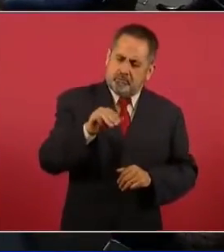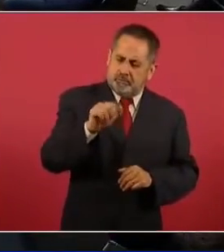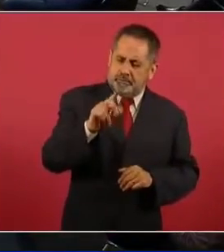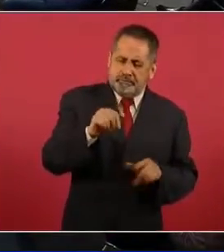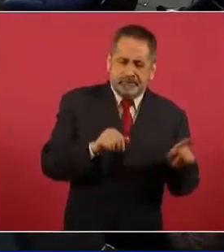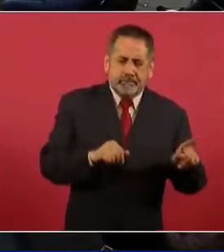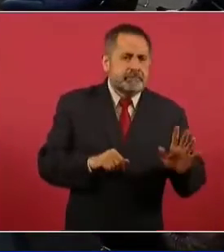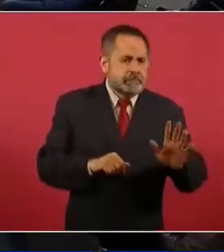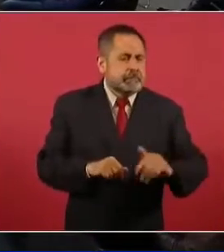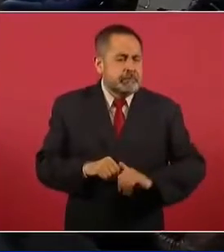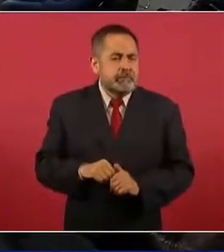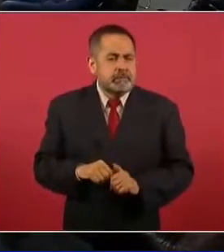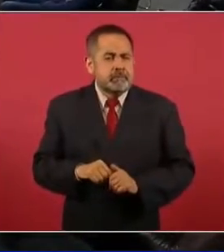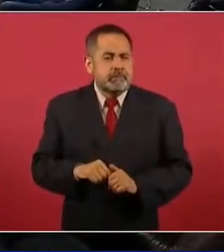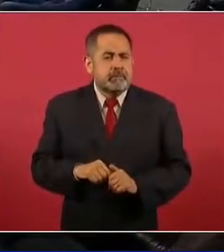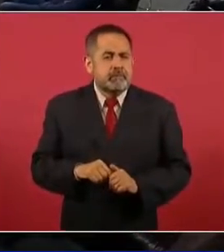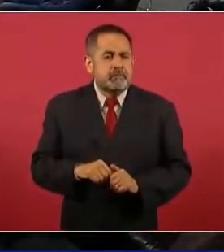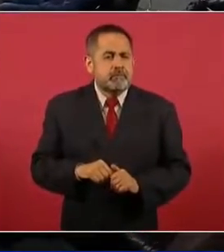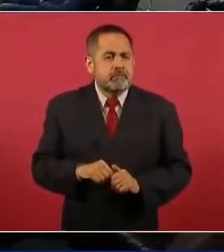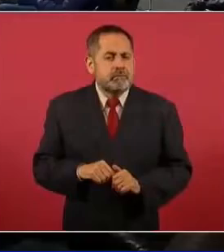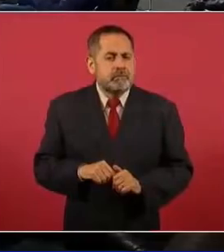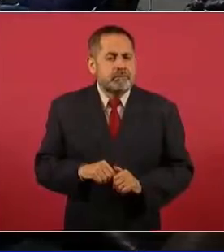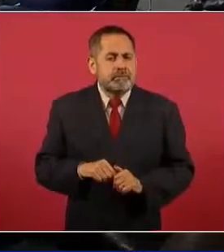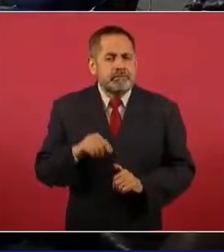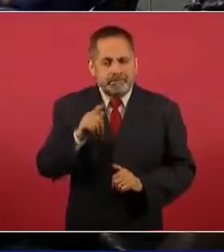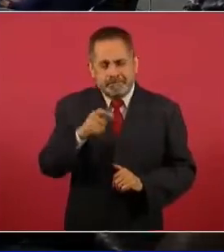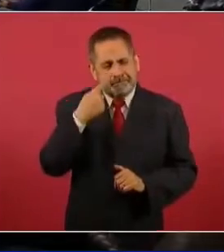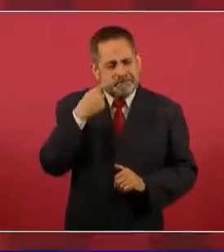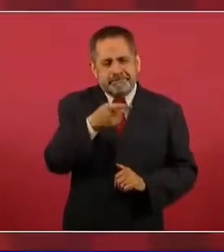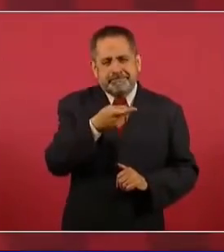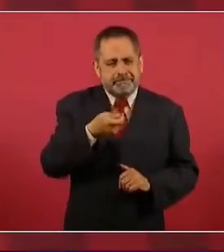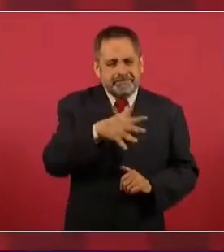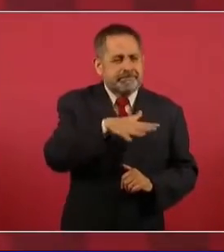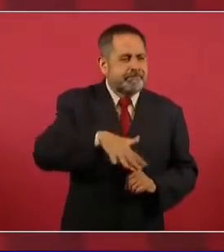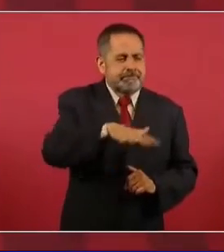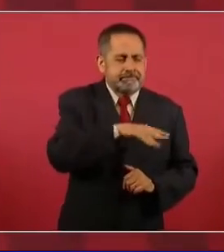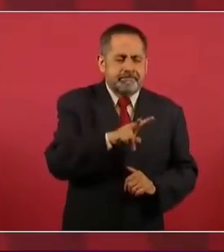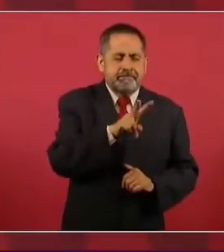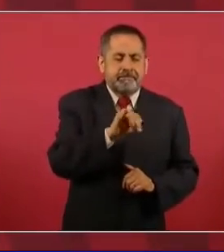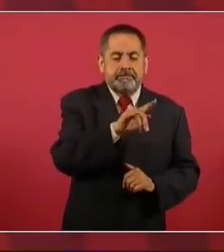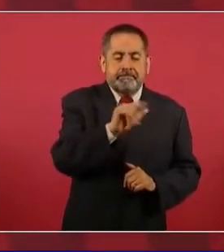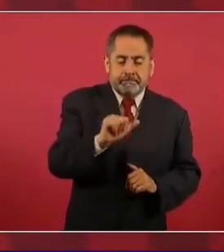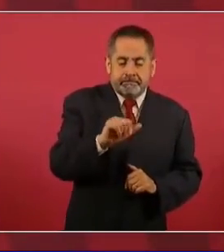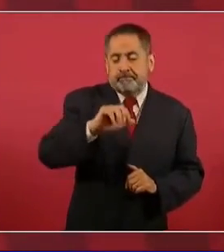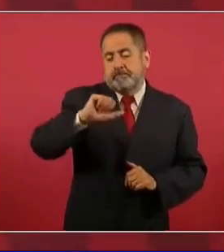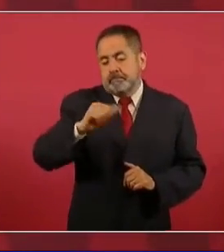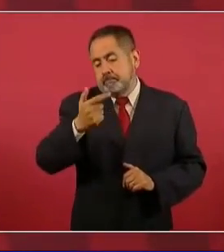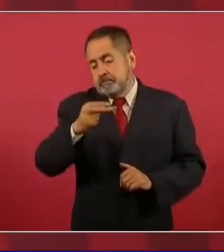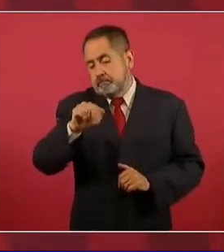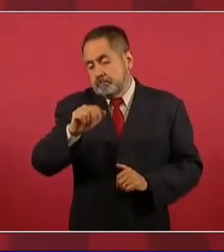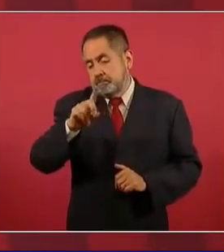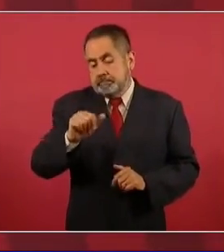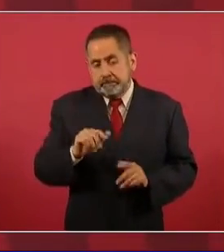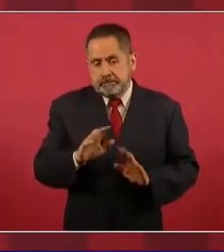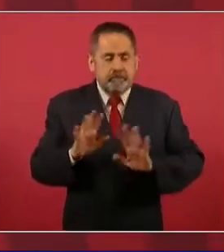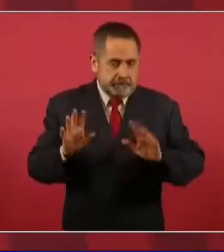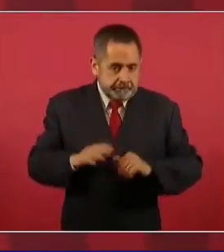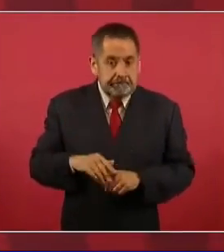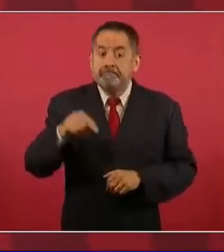Y también de Jalisco, sí. Y por eso es Villa Ahumada. Bueno,